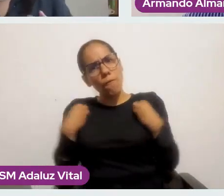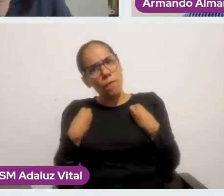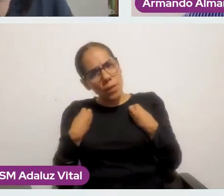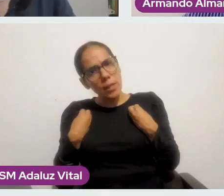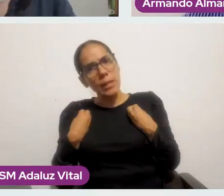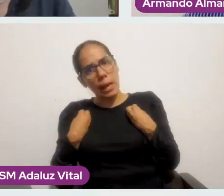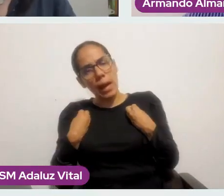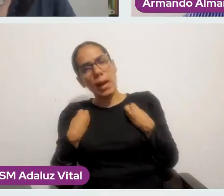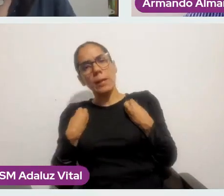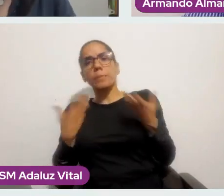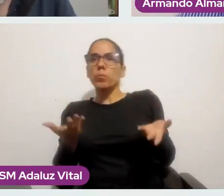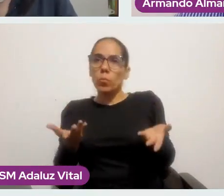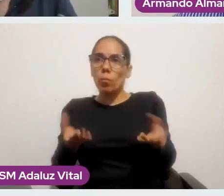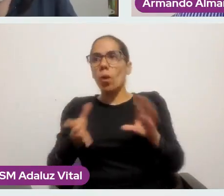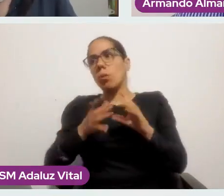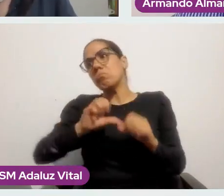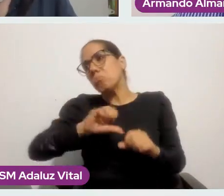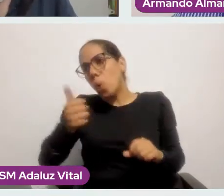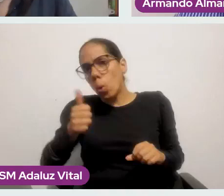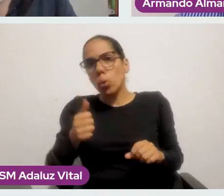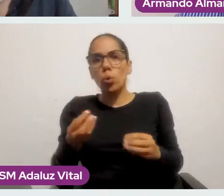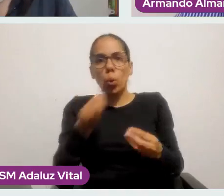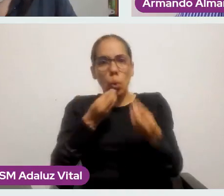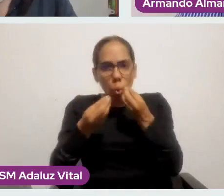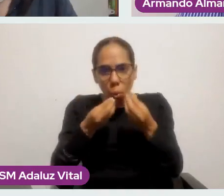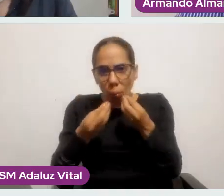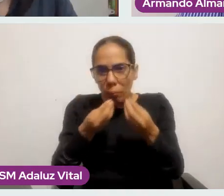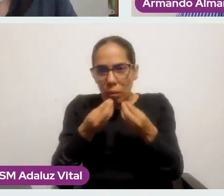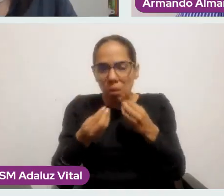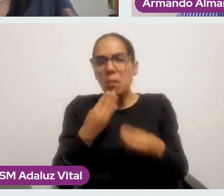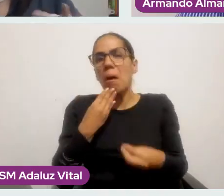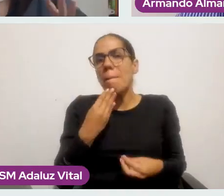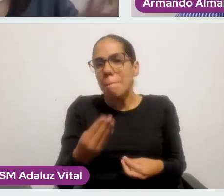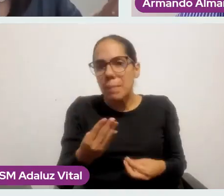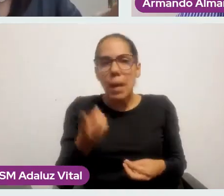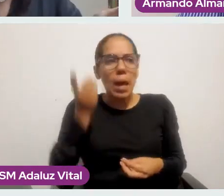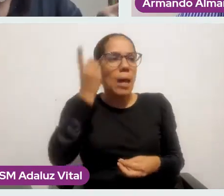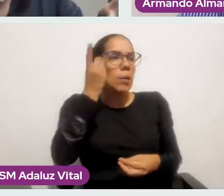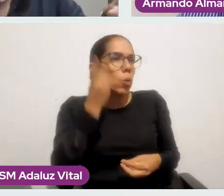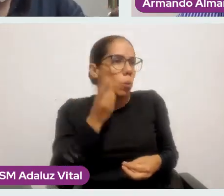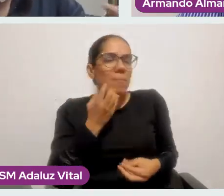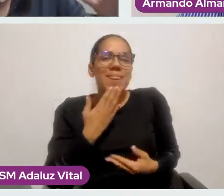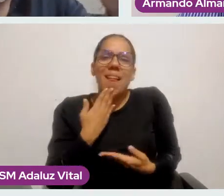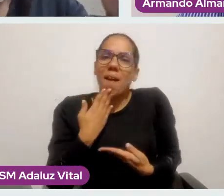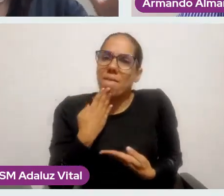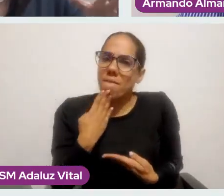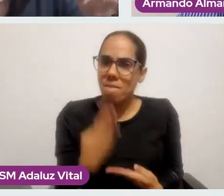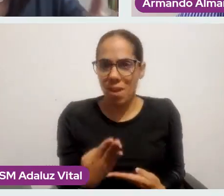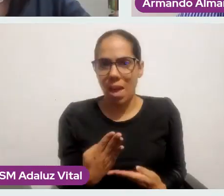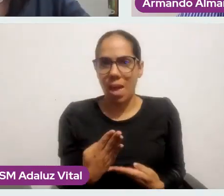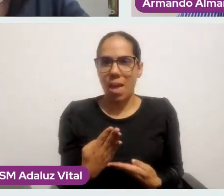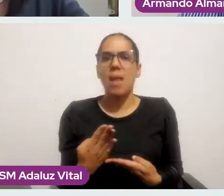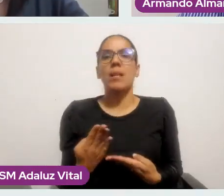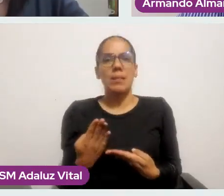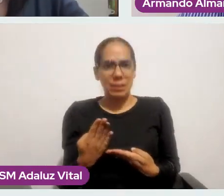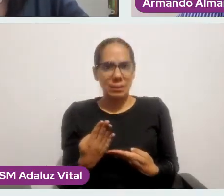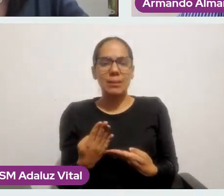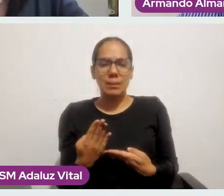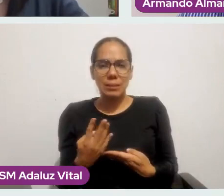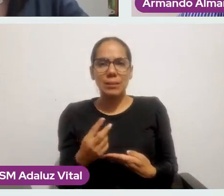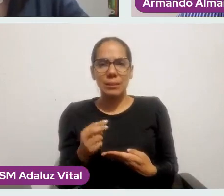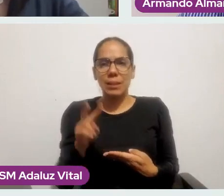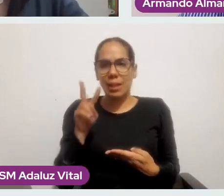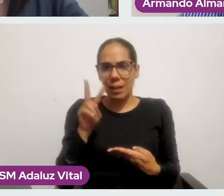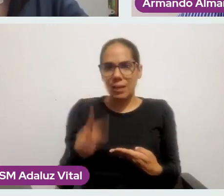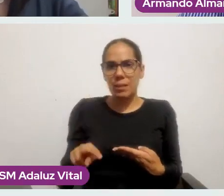coman bien, a que duerman bien. No sé si es también un estereotipo, ¿no? Pero bueno, o más bien que